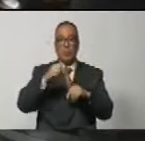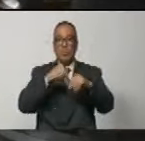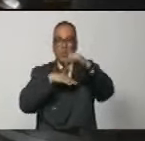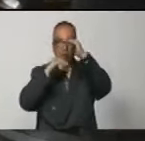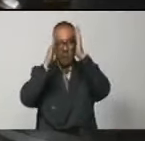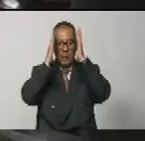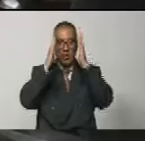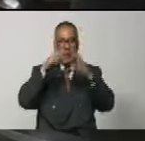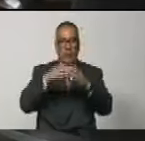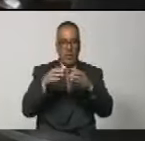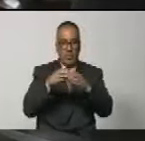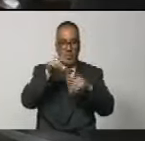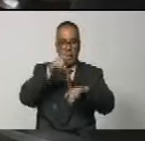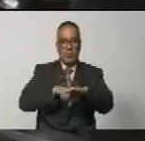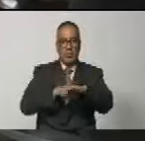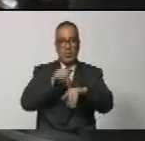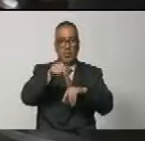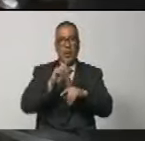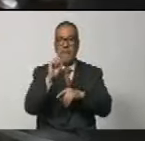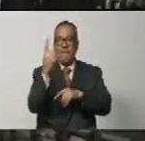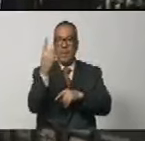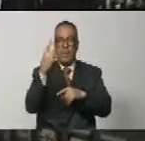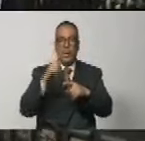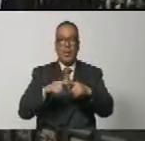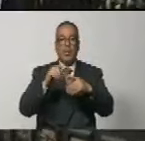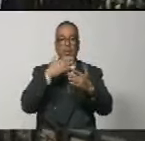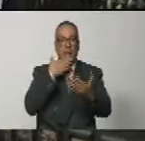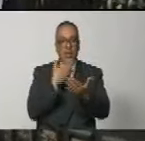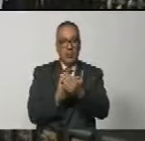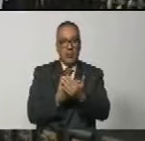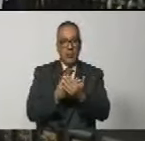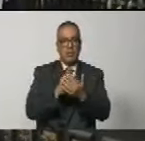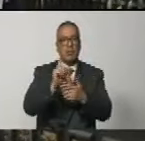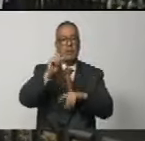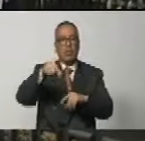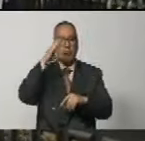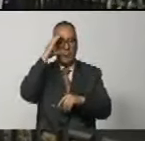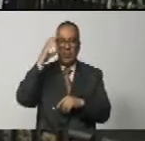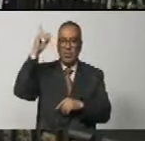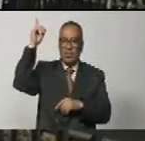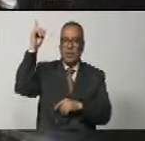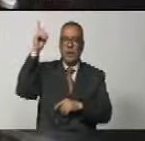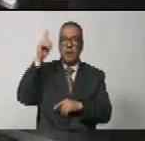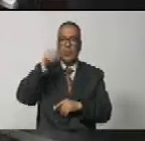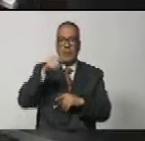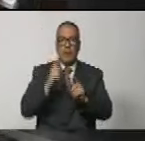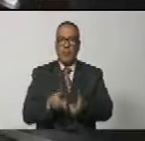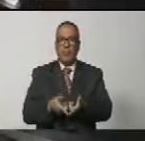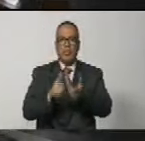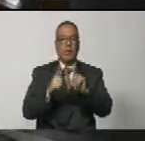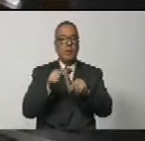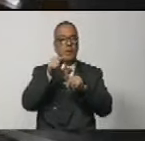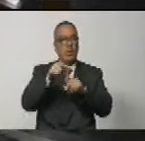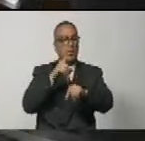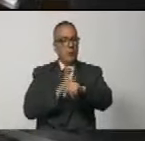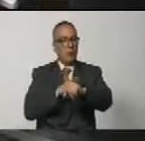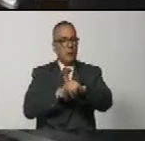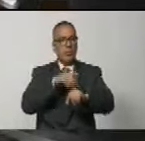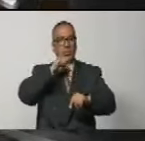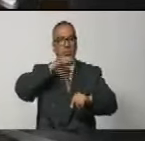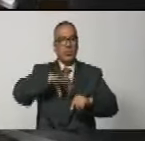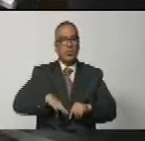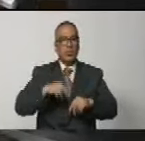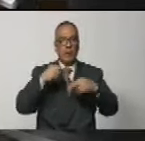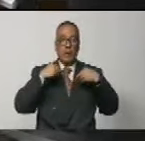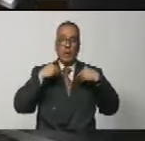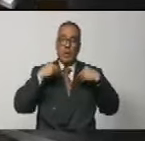atentos a esta sesión. Y bueno, primero, darle gracias también a Dios por habernos permitido en este momento histórico